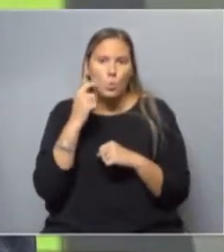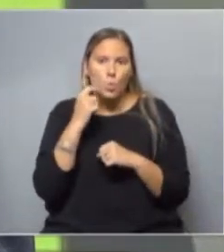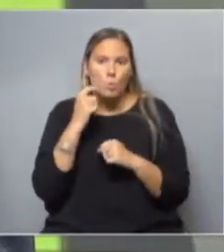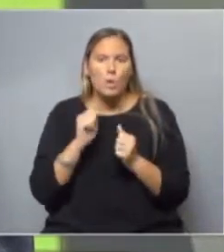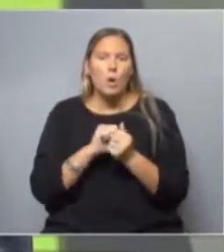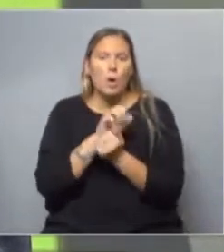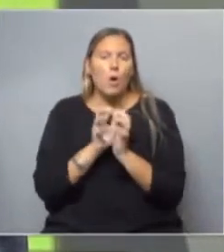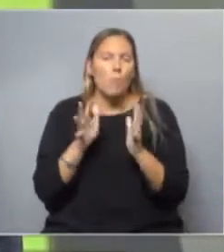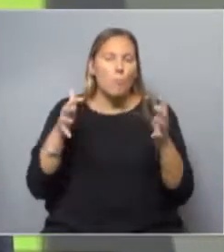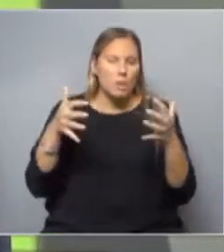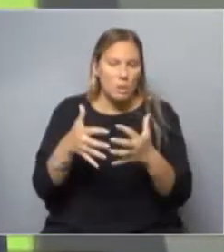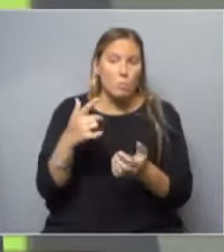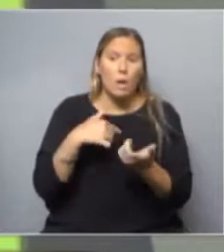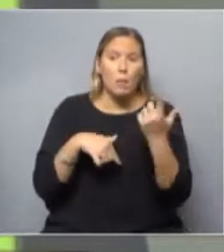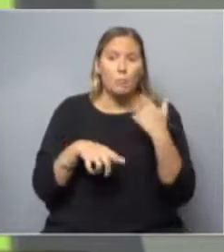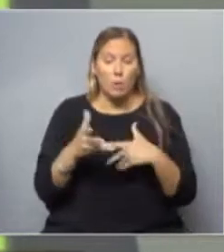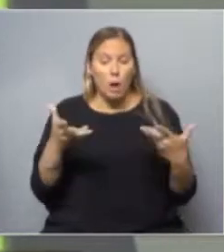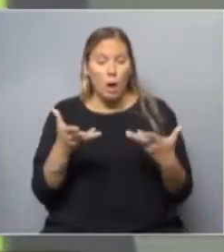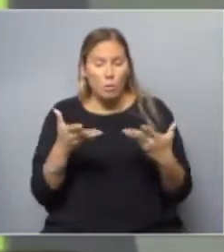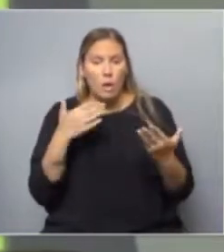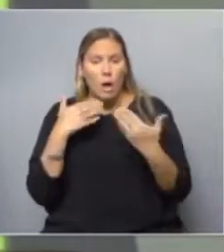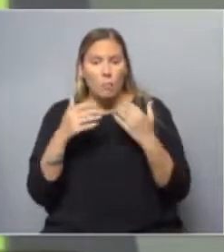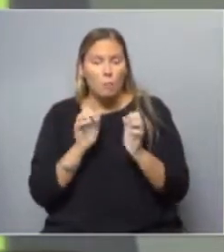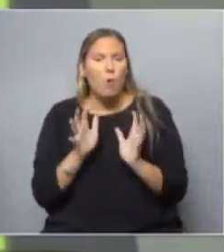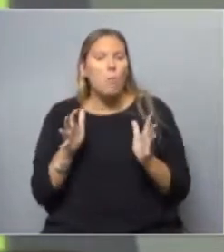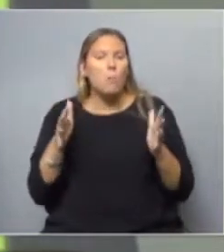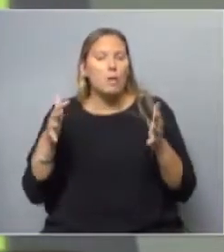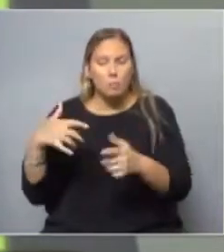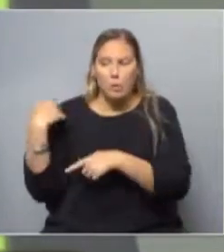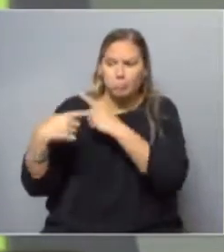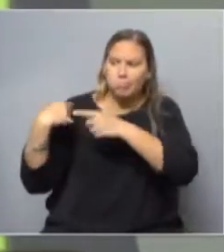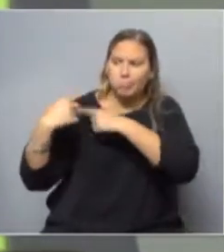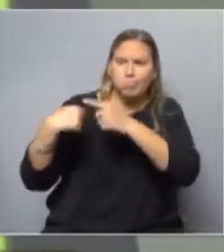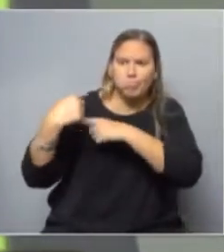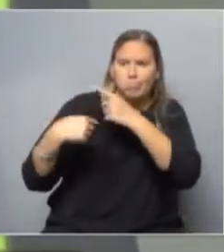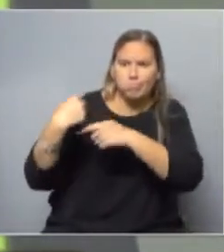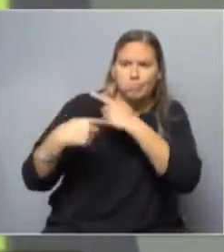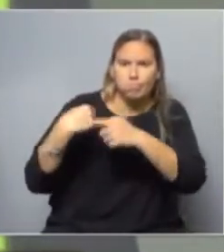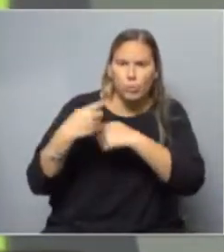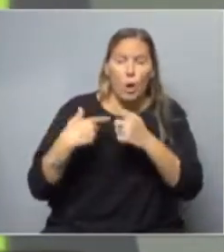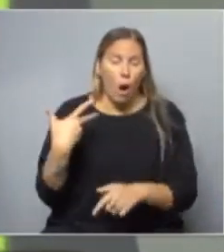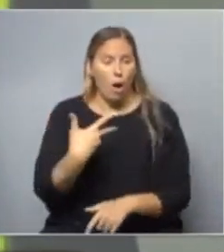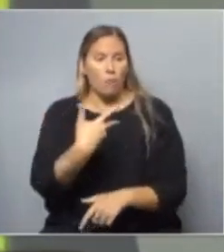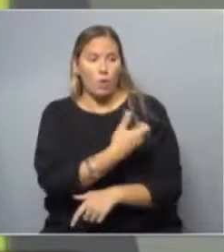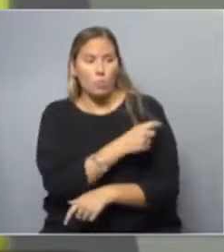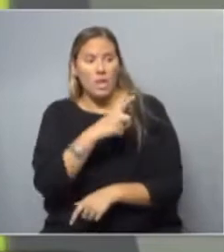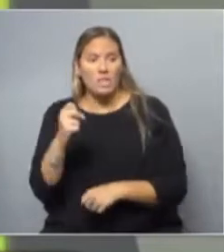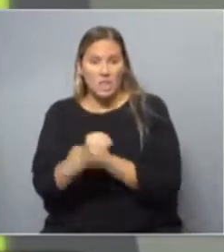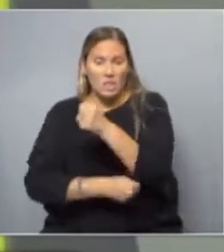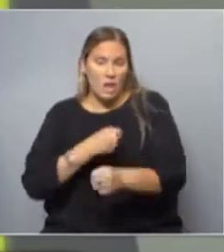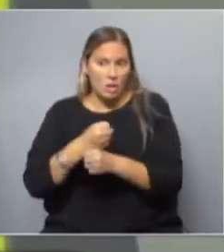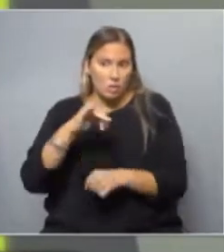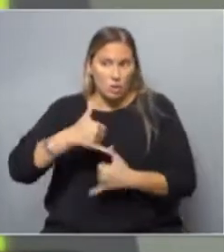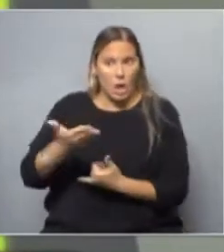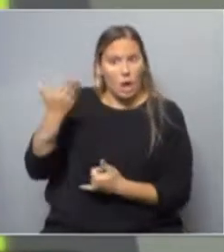la pandemia de COVID. Sin embargo, acá hablamos claramente de una pandemia sostenida en el tiempo, para la cual tenemos una vacuna hace 100 años, y